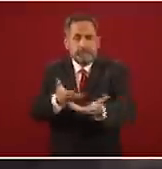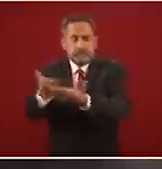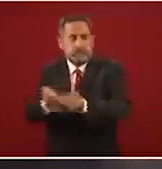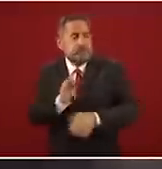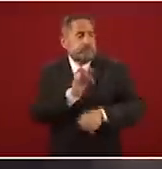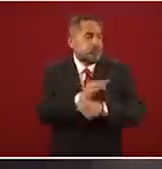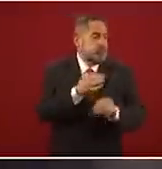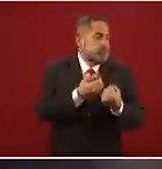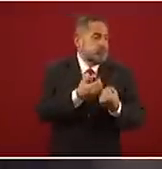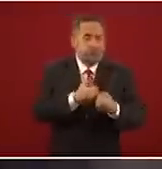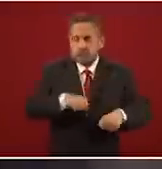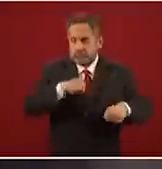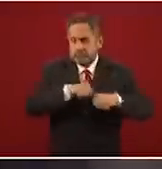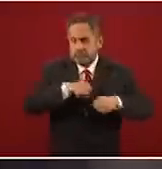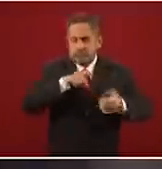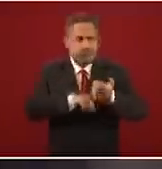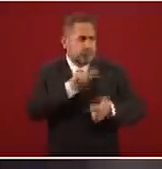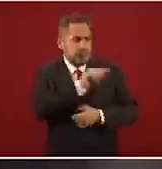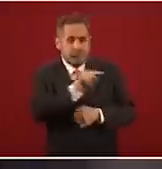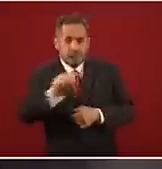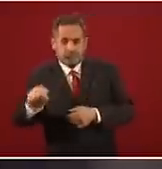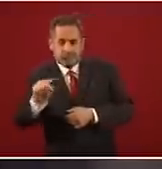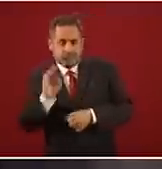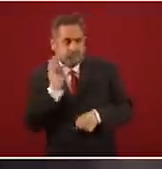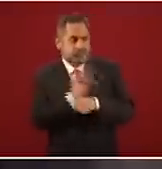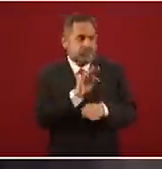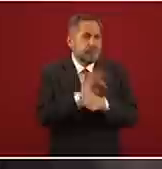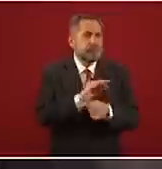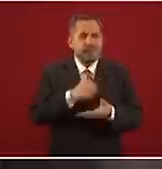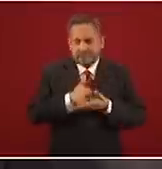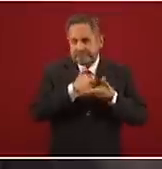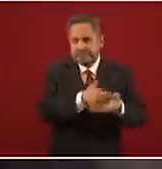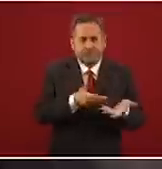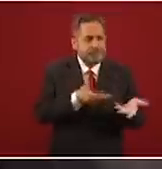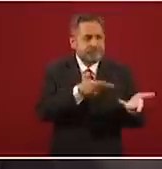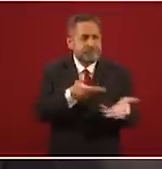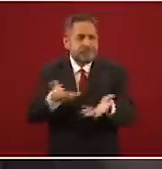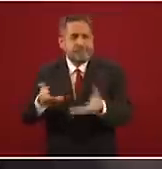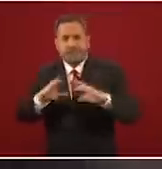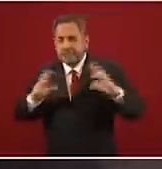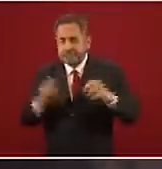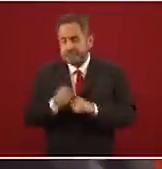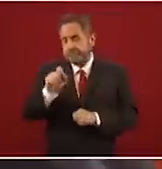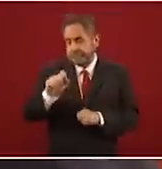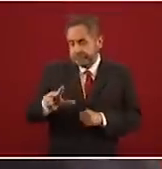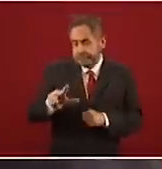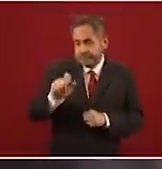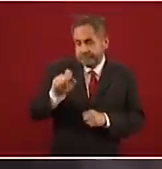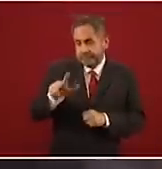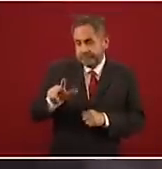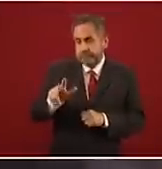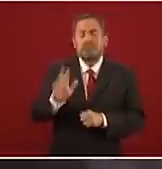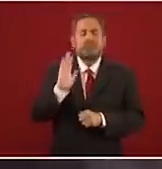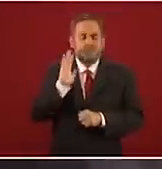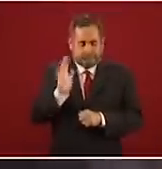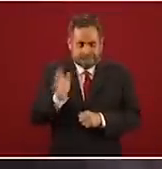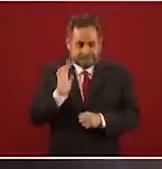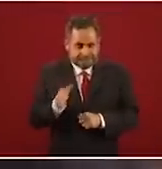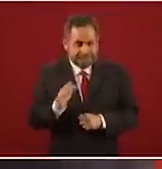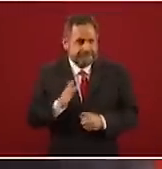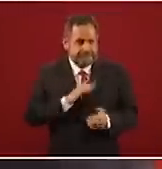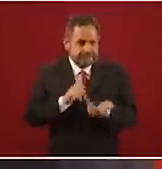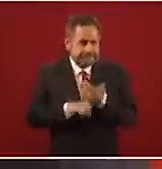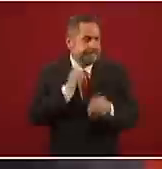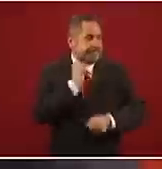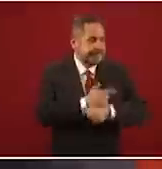en cada una de esas 28 entidades federativas y ahí logramos identificar